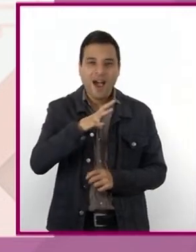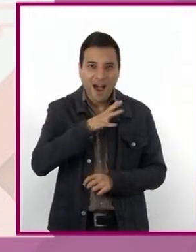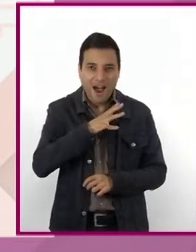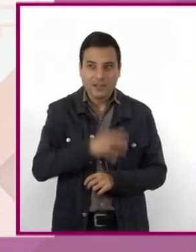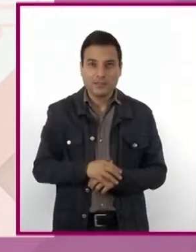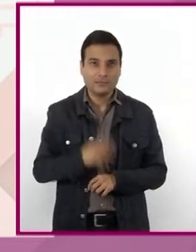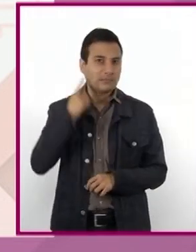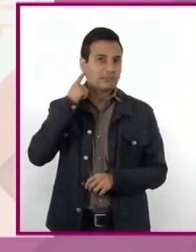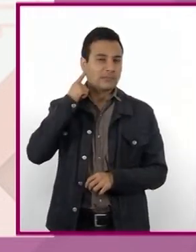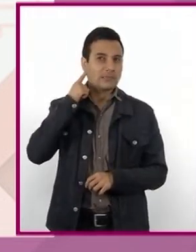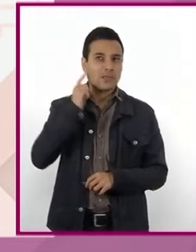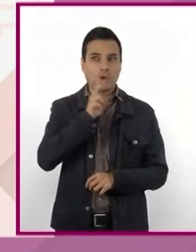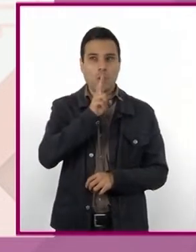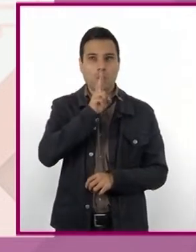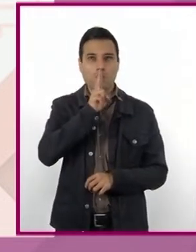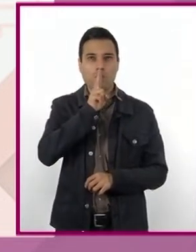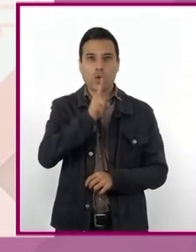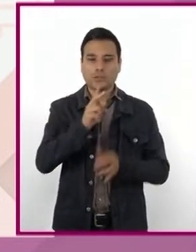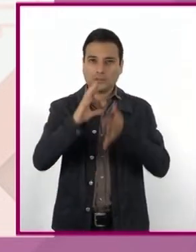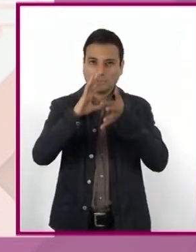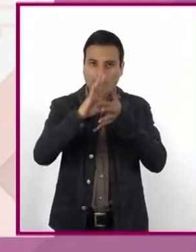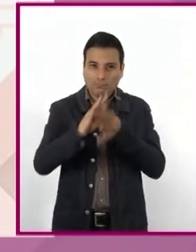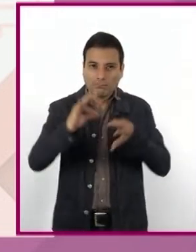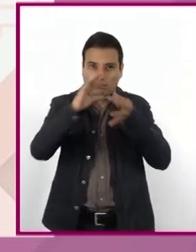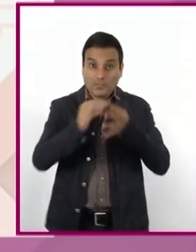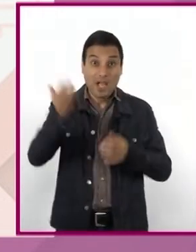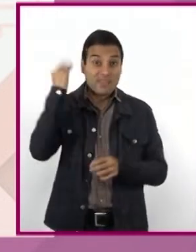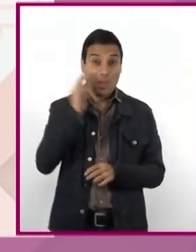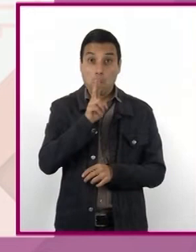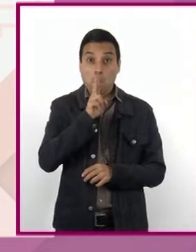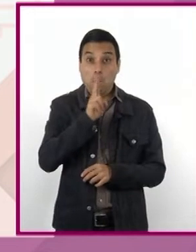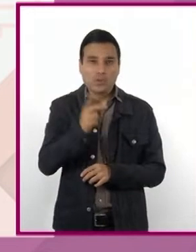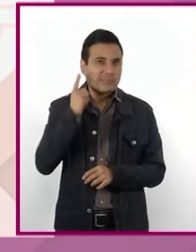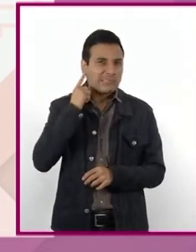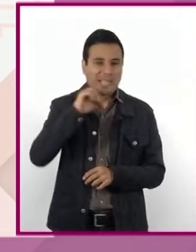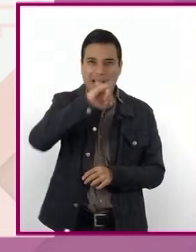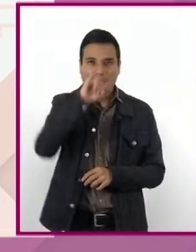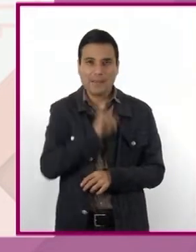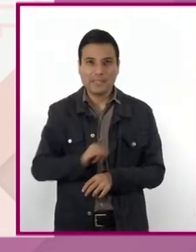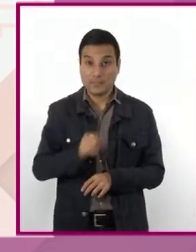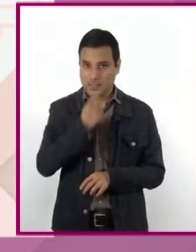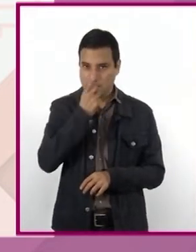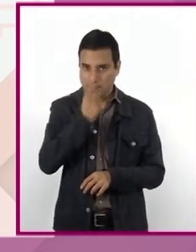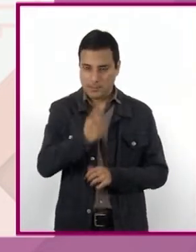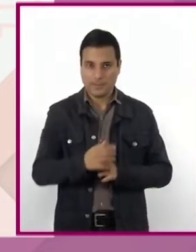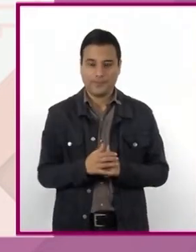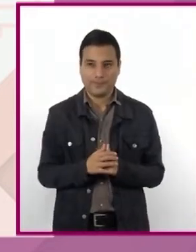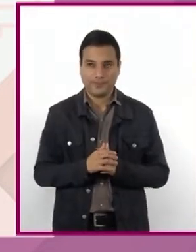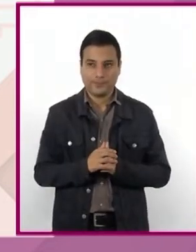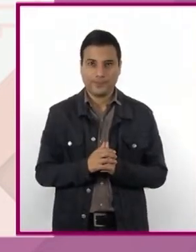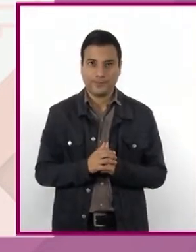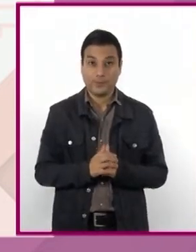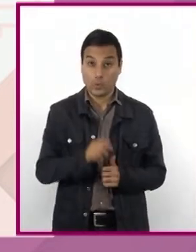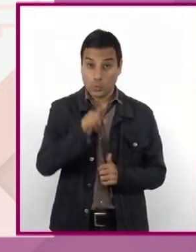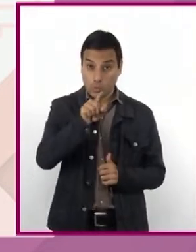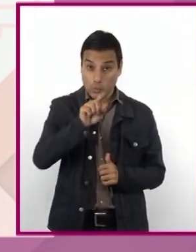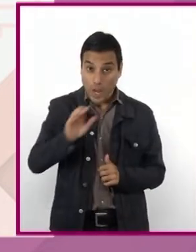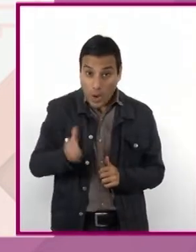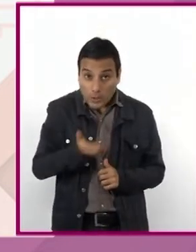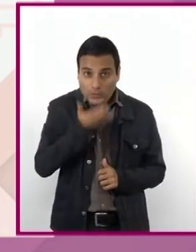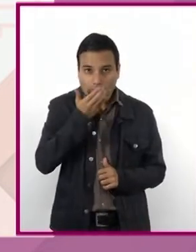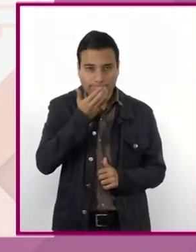una voz que antes no había oído. Me decía que no debería beber de esta